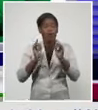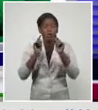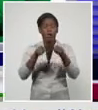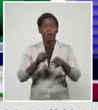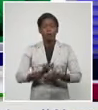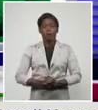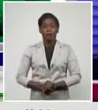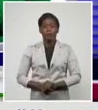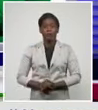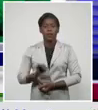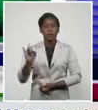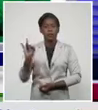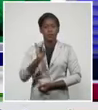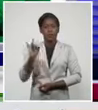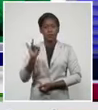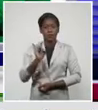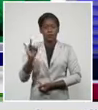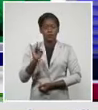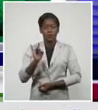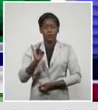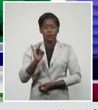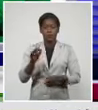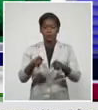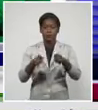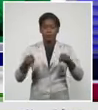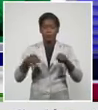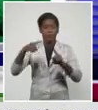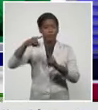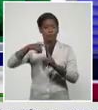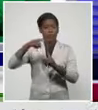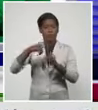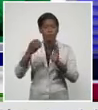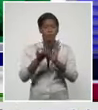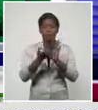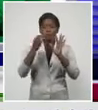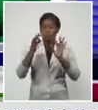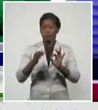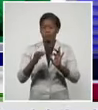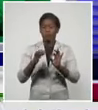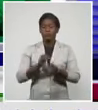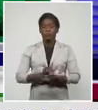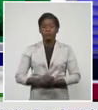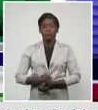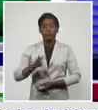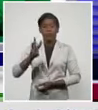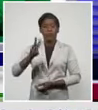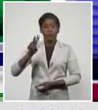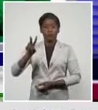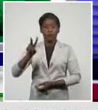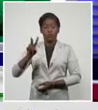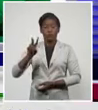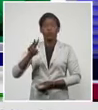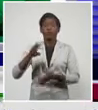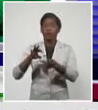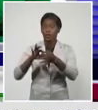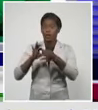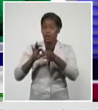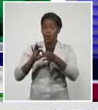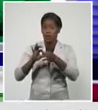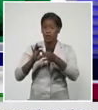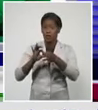77 pacientes confirmados, de los cuales 32 críticos y 45